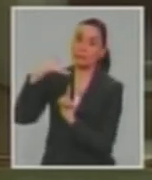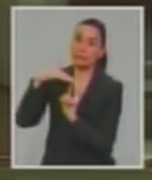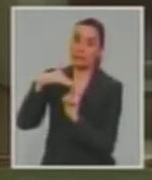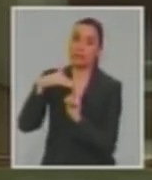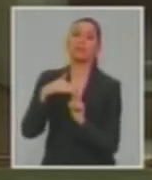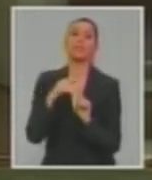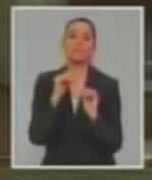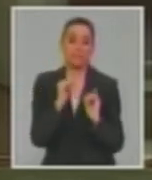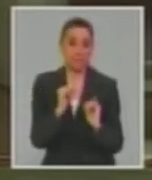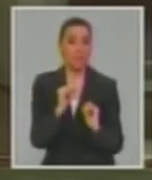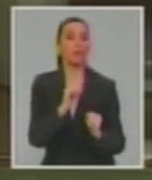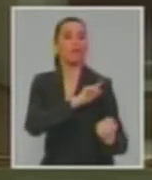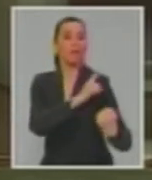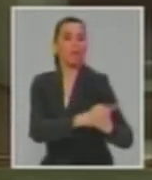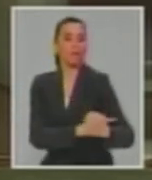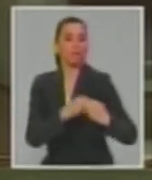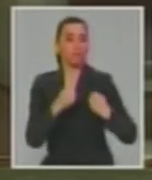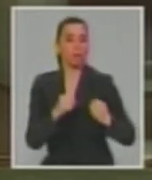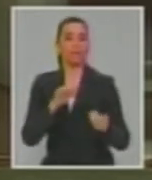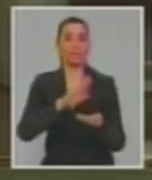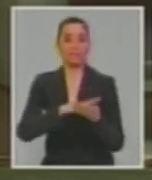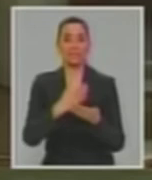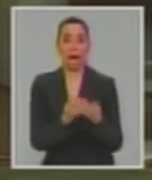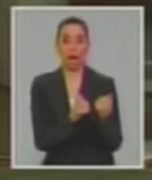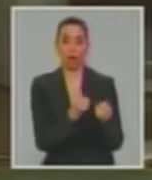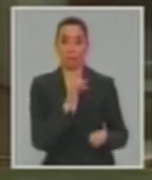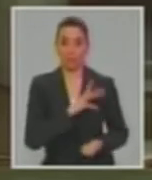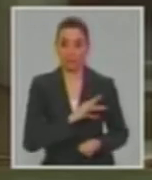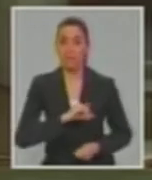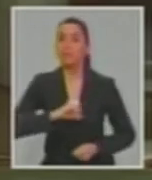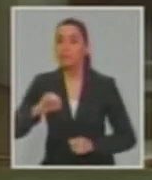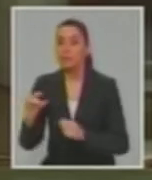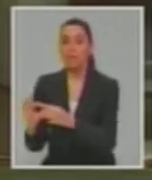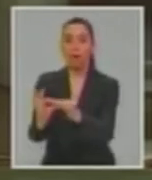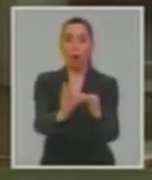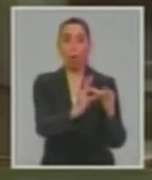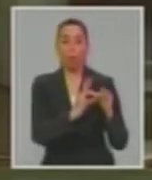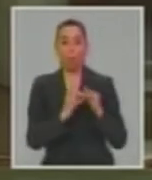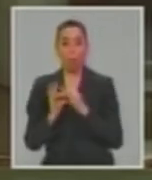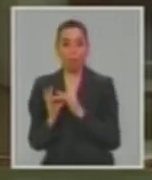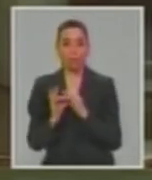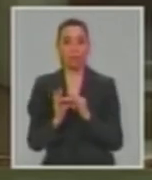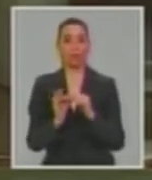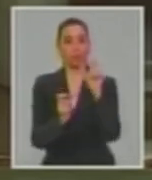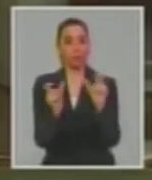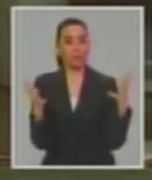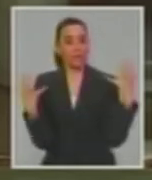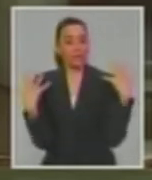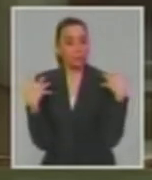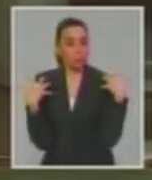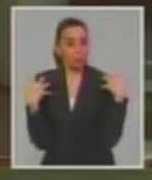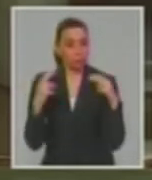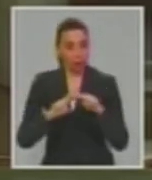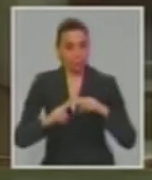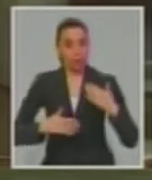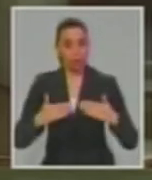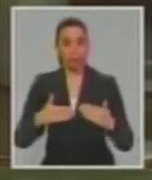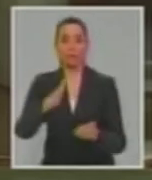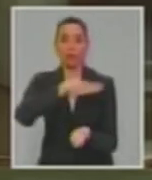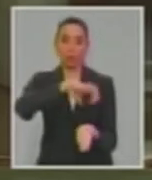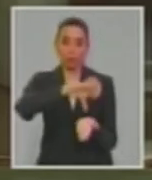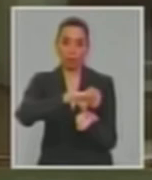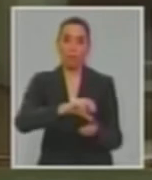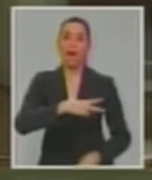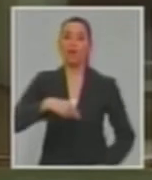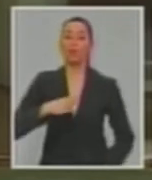está fuerte y sana. Si seguimos unidos y actuando en forma responsable, nuestro país, nuestro